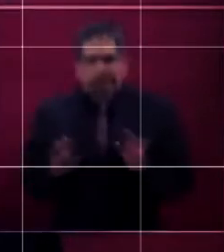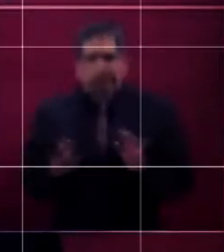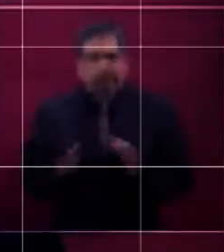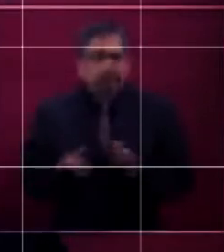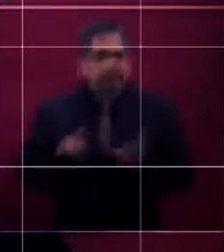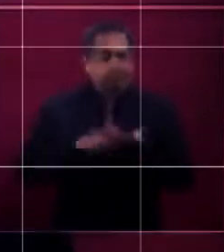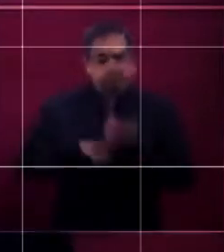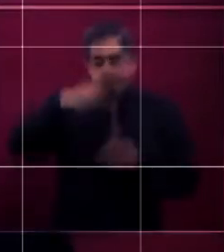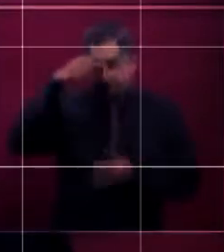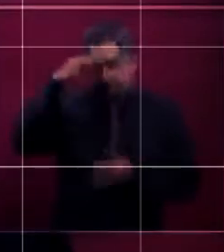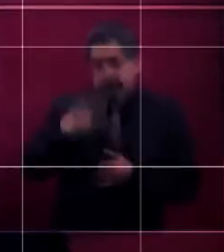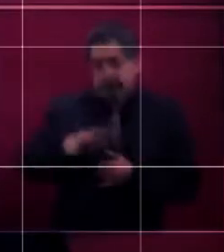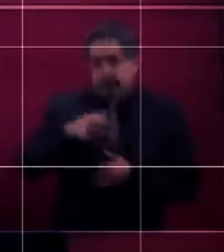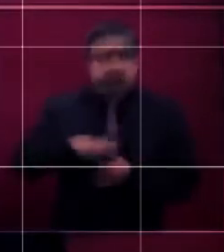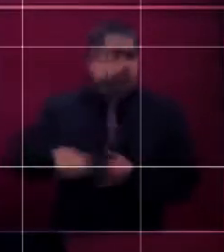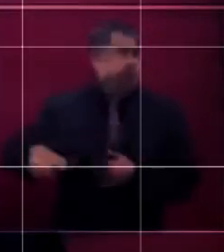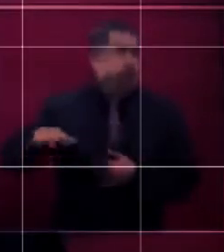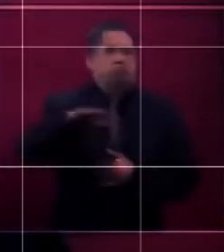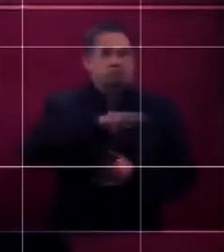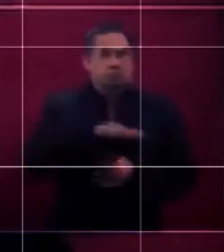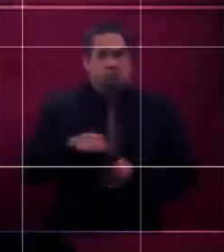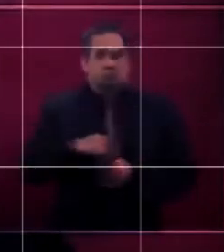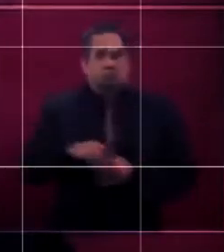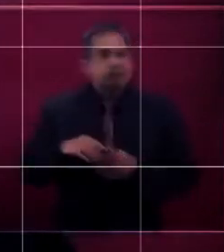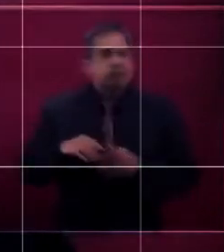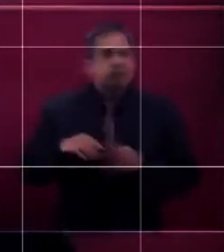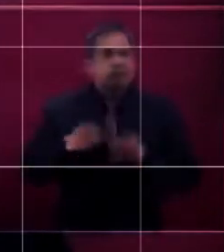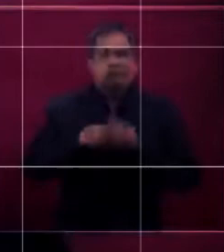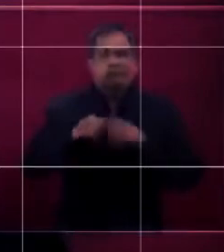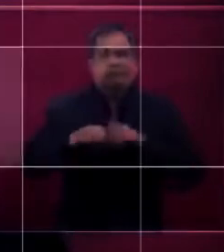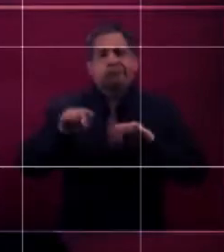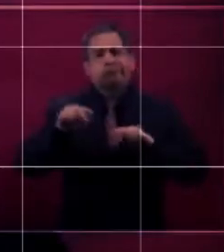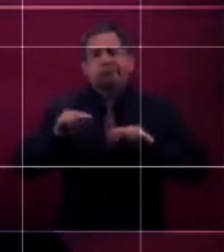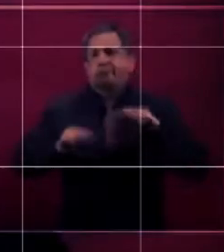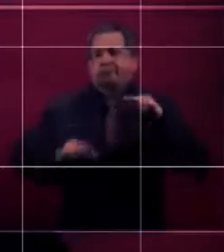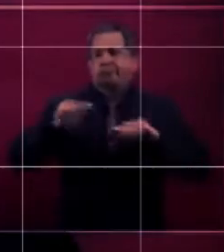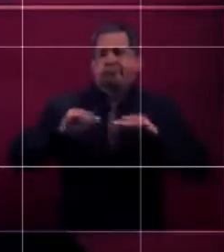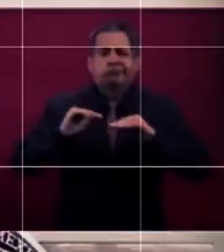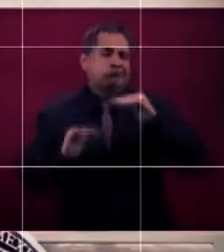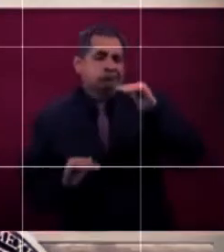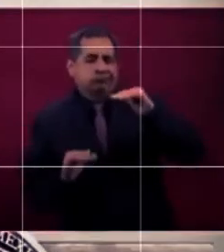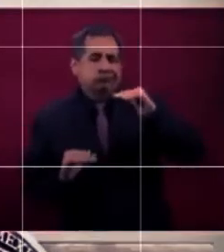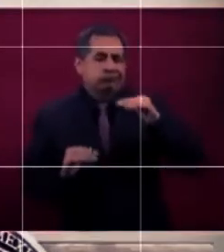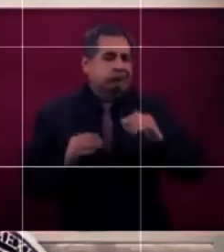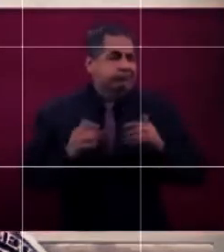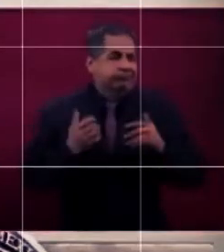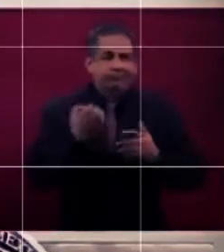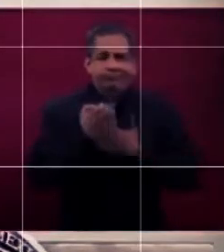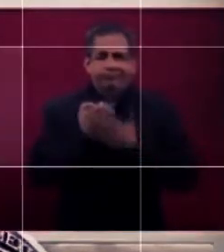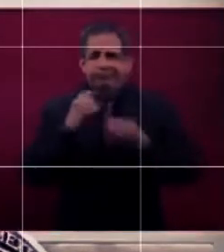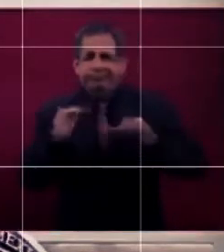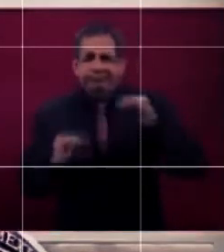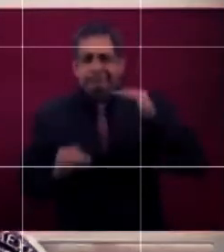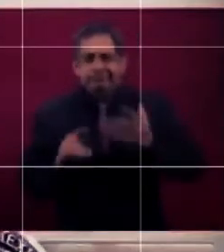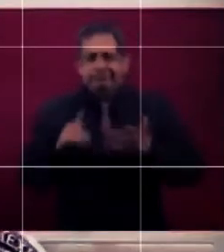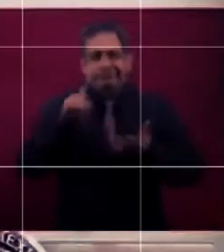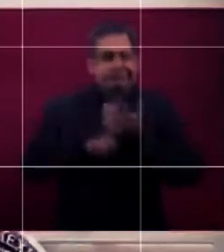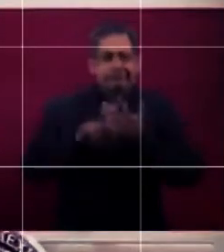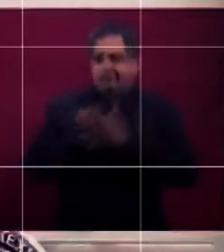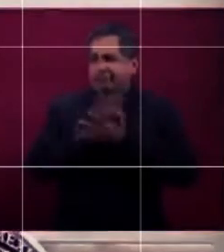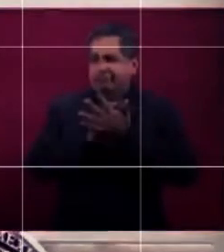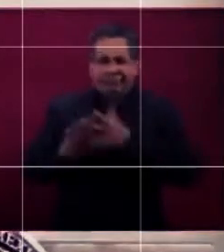En México tenemos una sociedad con enormes desigualdades sociales y económicas. Tenemos también una historia de